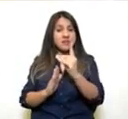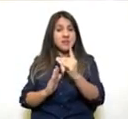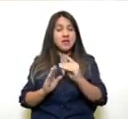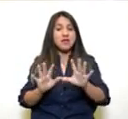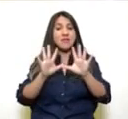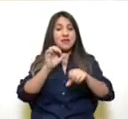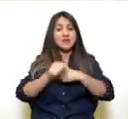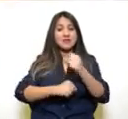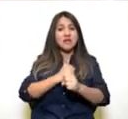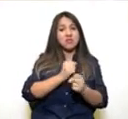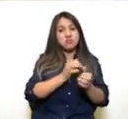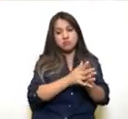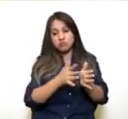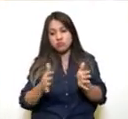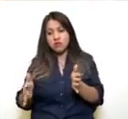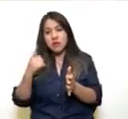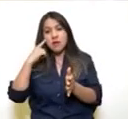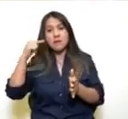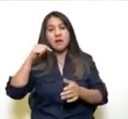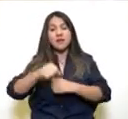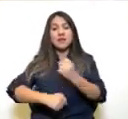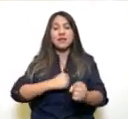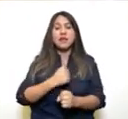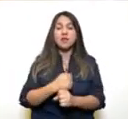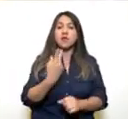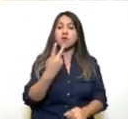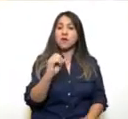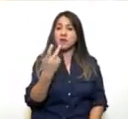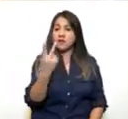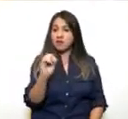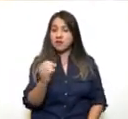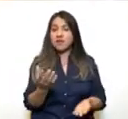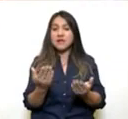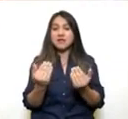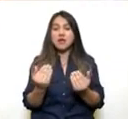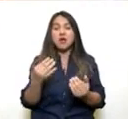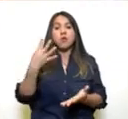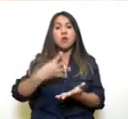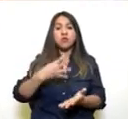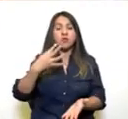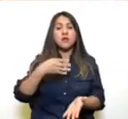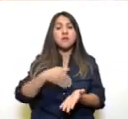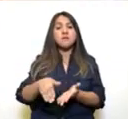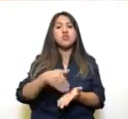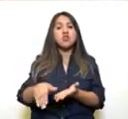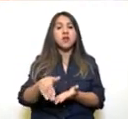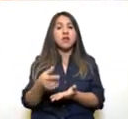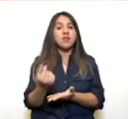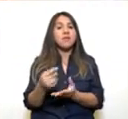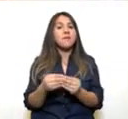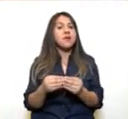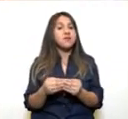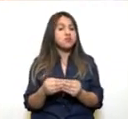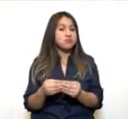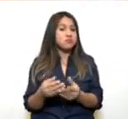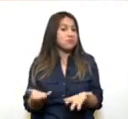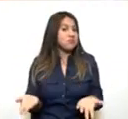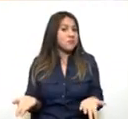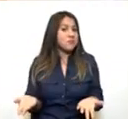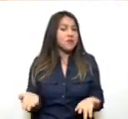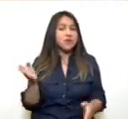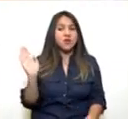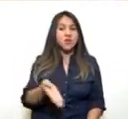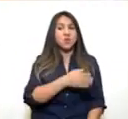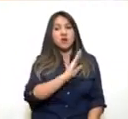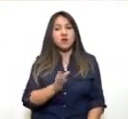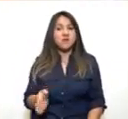10 años para este año 2020 necesitábamos 4 mil millones de pesos sin embargo nunca más